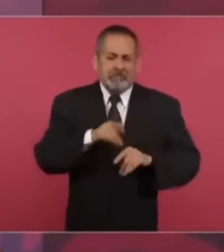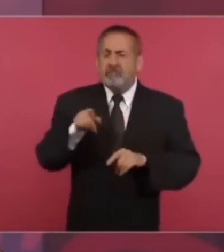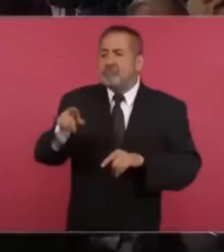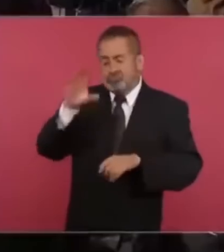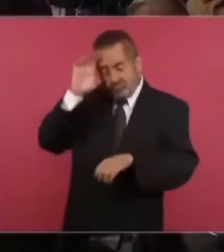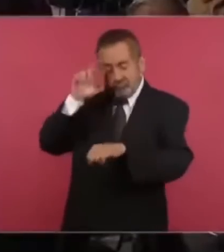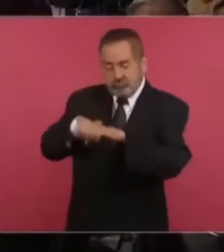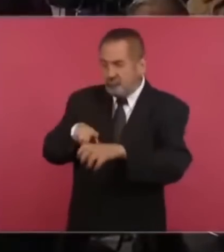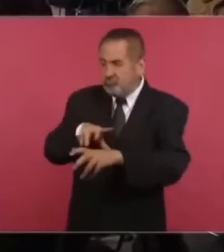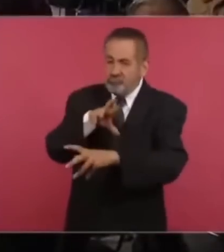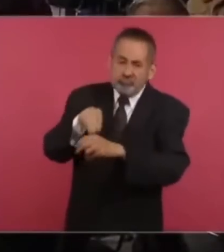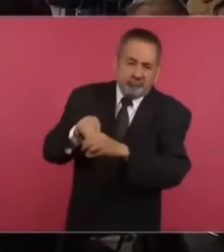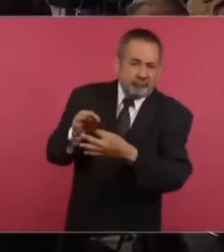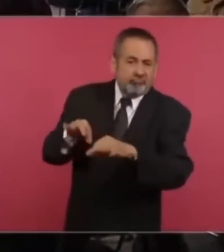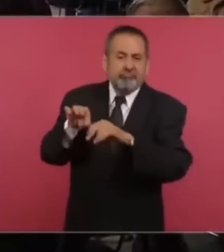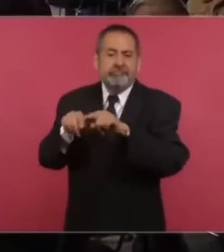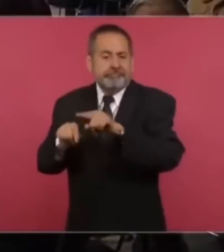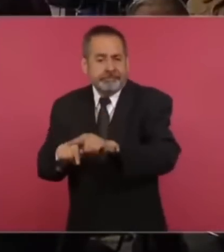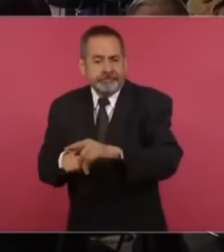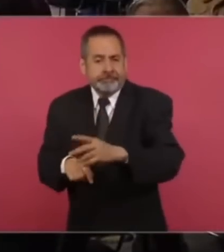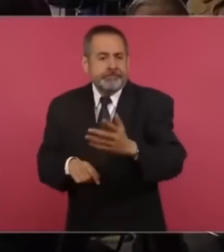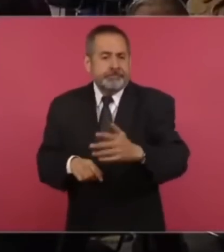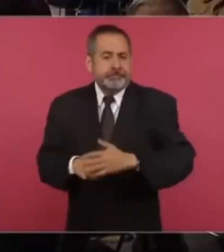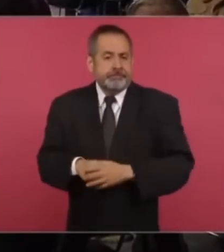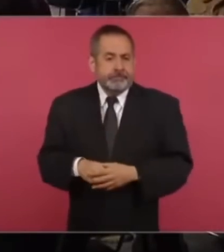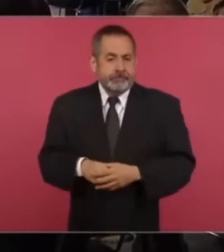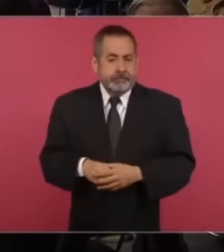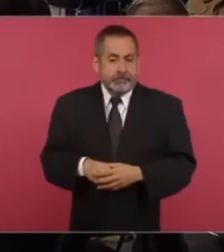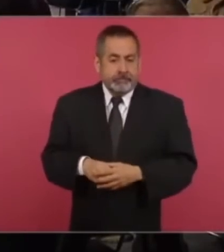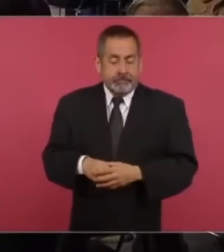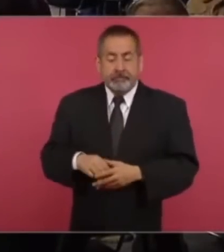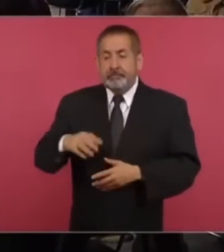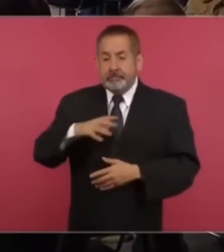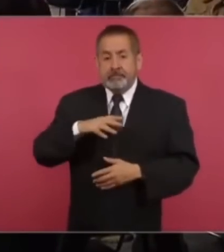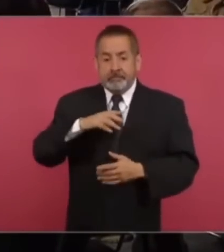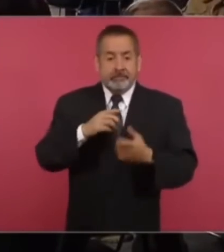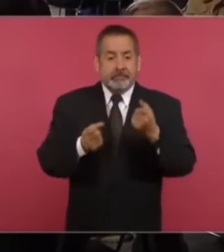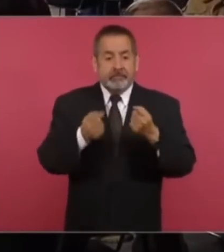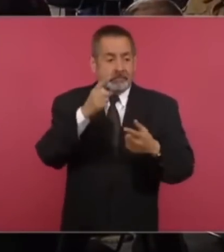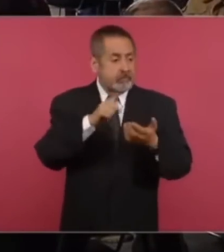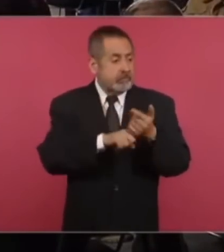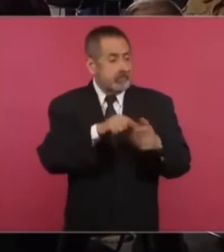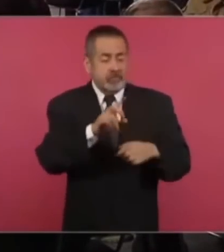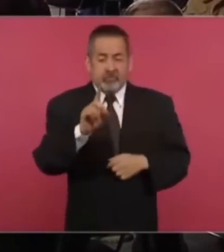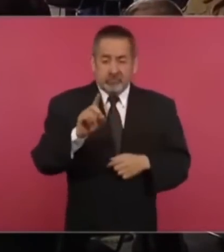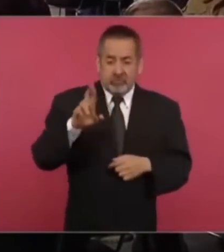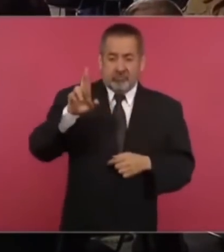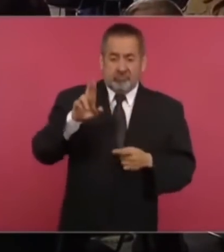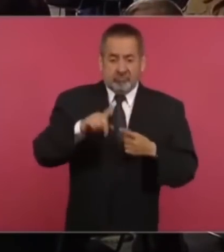Pero nosotros tenemos casos de académicos, de doctores,